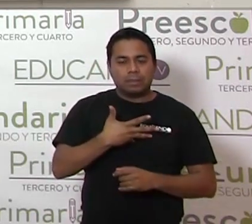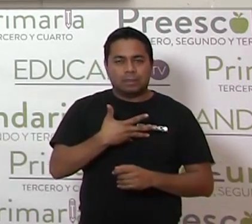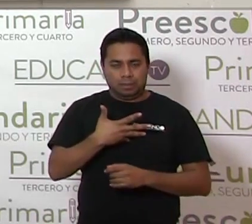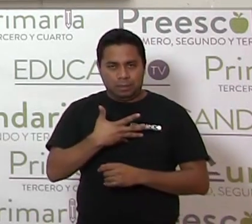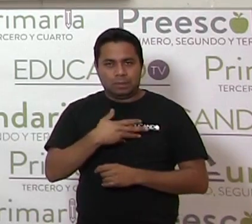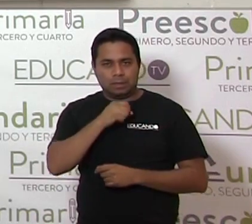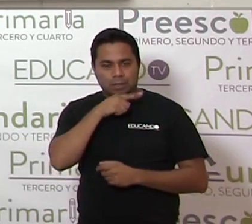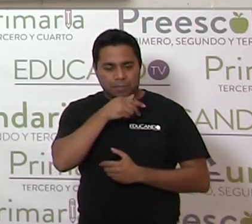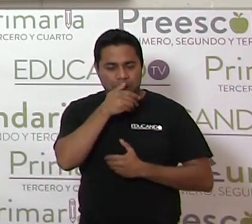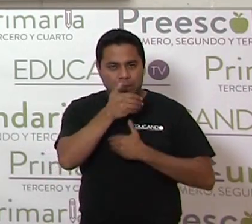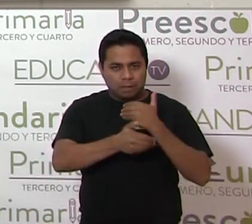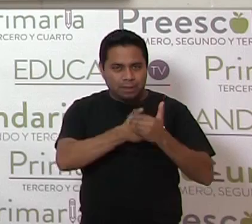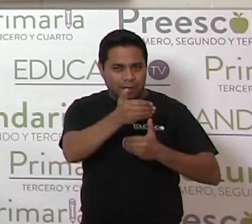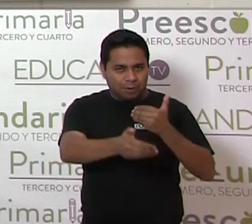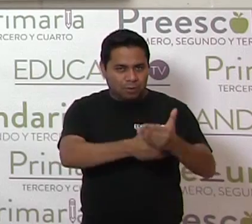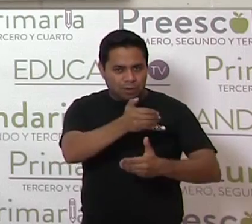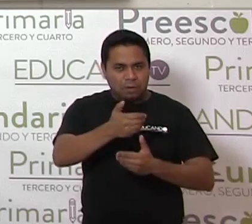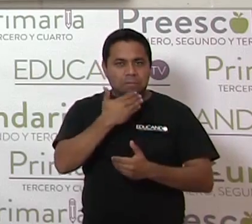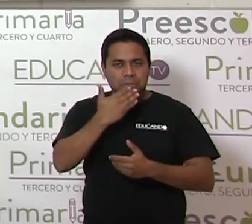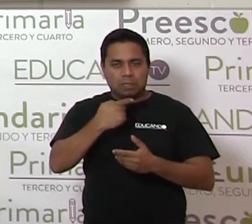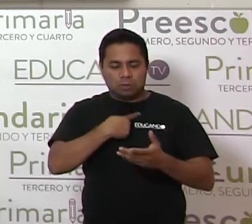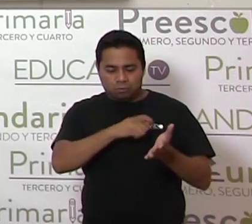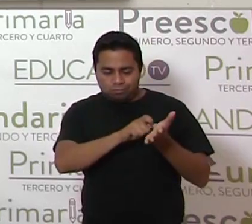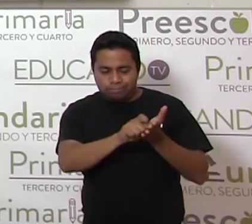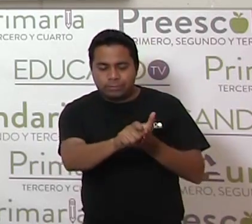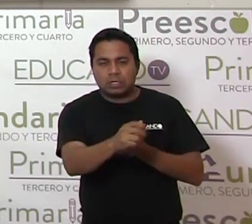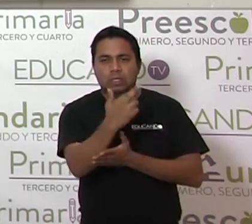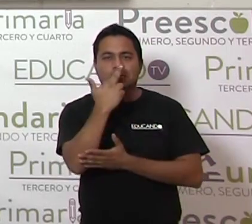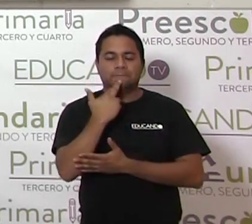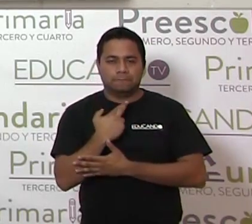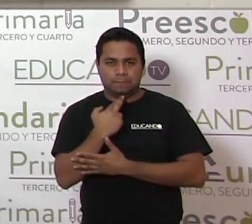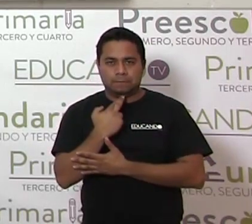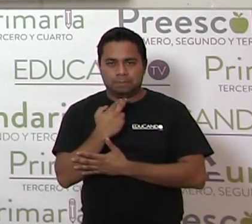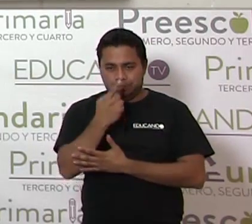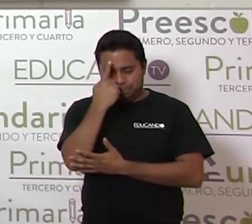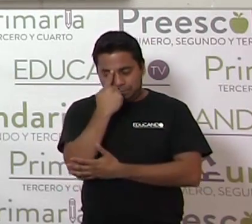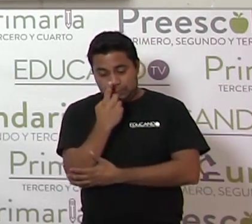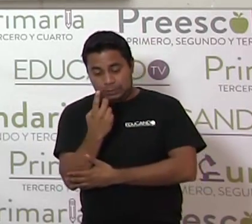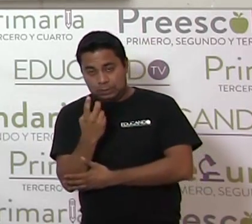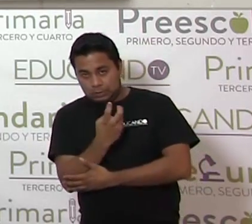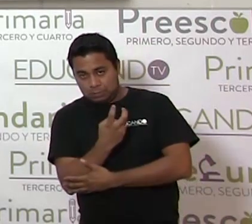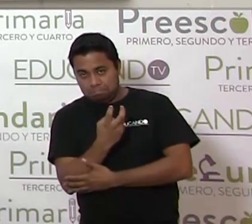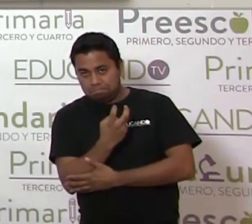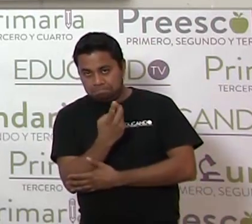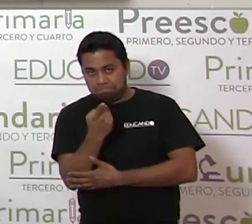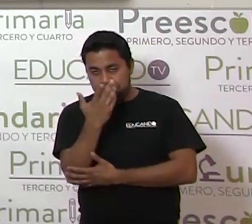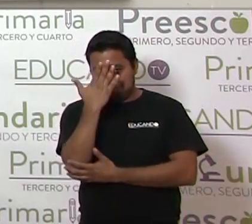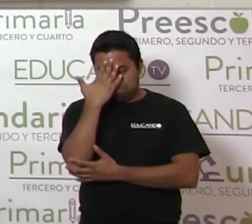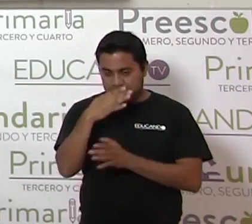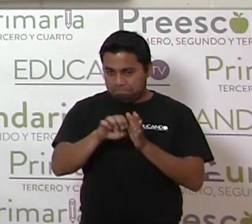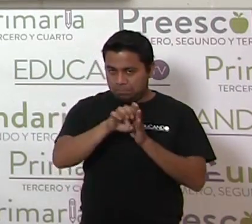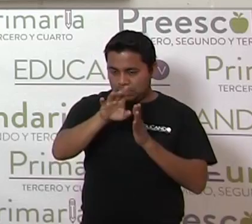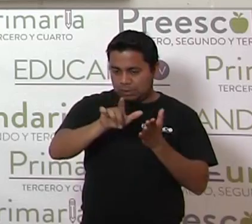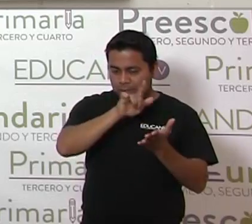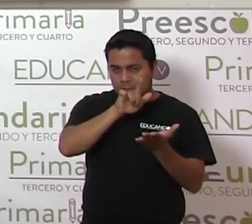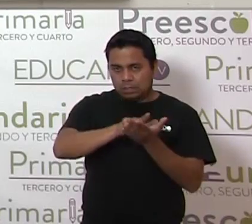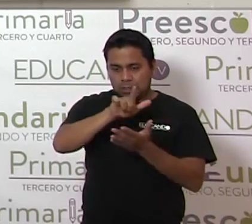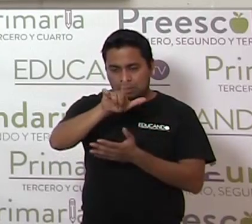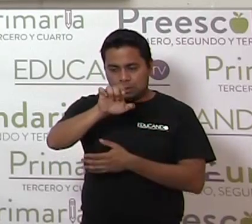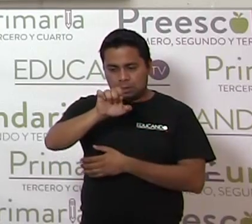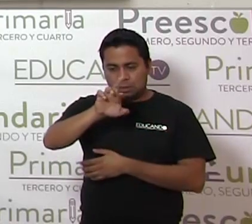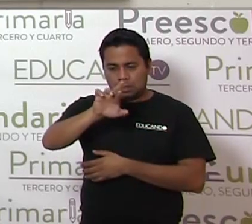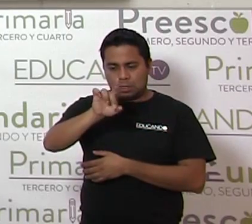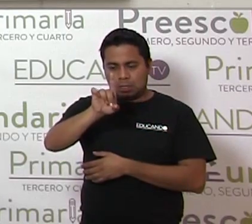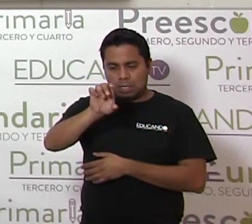Muy bien. Lo vamos a poner de rojo. Para esto, cuando ya sabemos que la Ley Lerdo